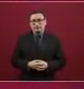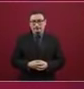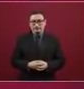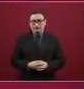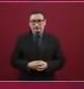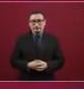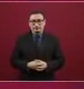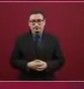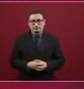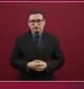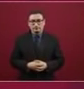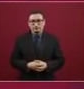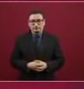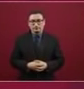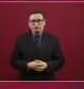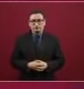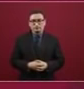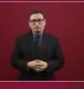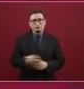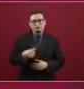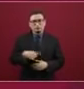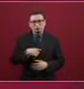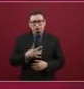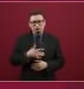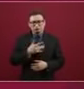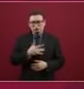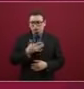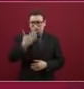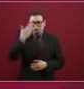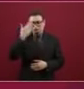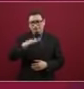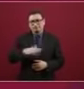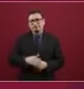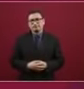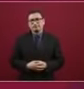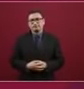acciones. Entonces, estamos conscientes de ello. Gracias.